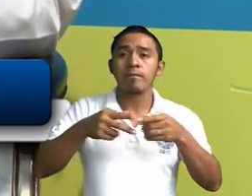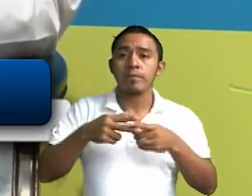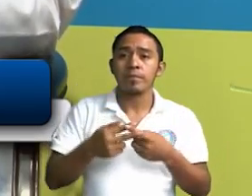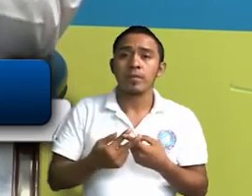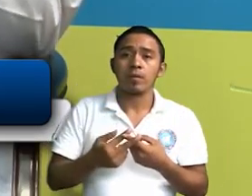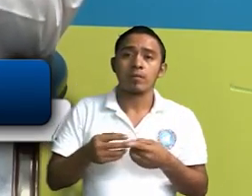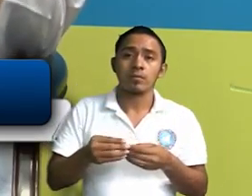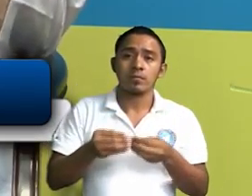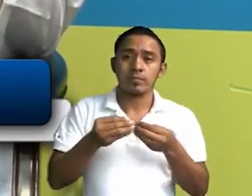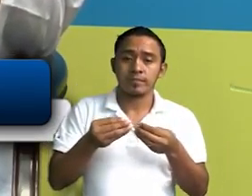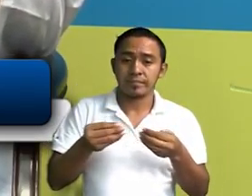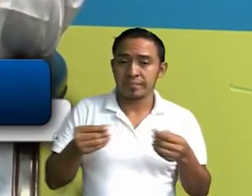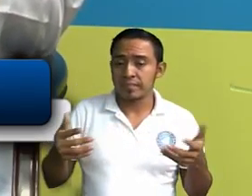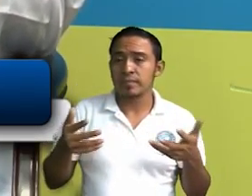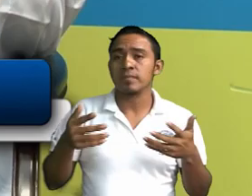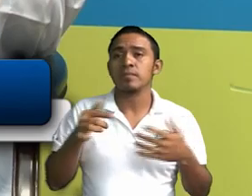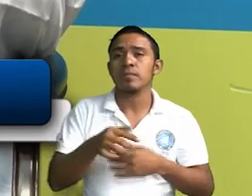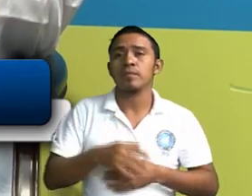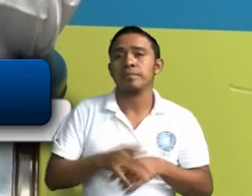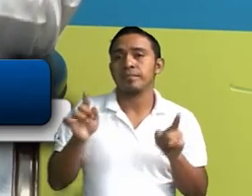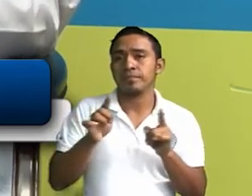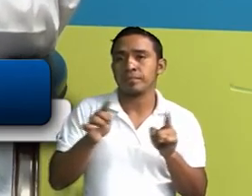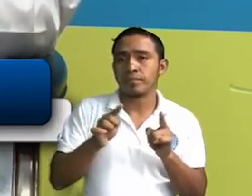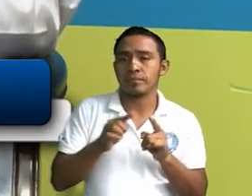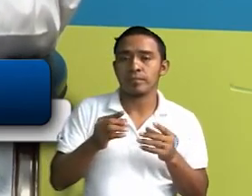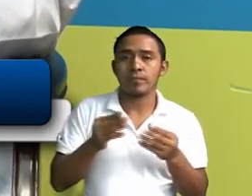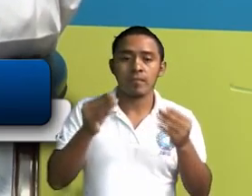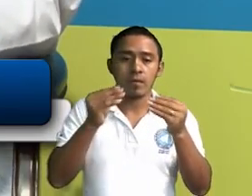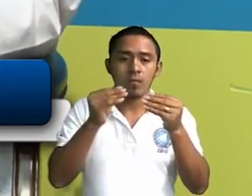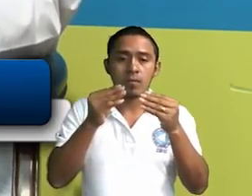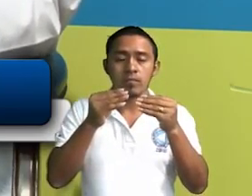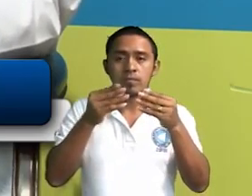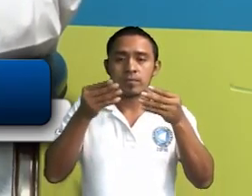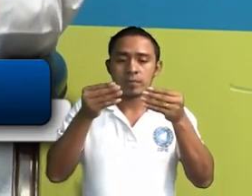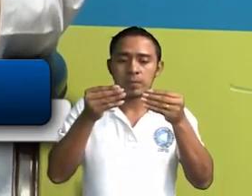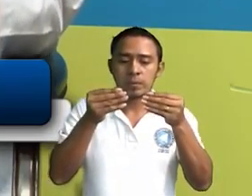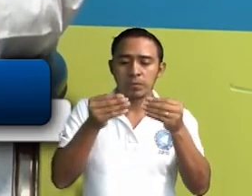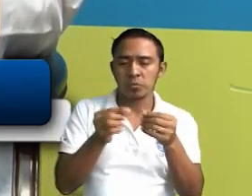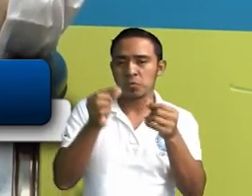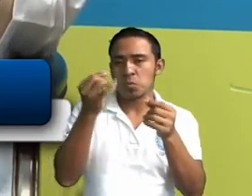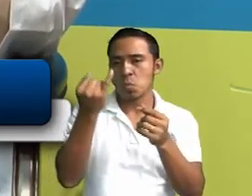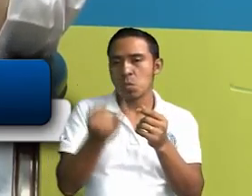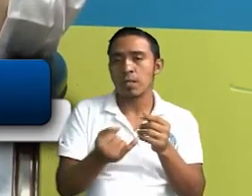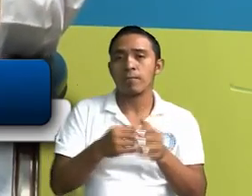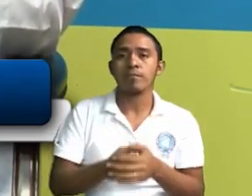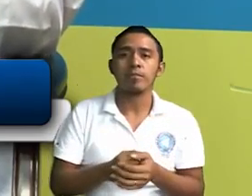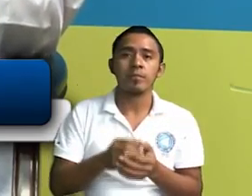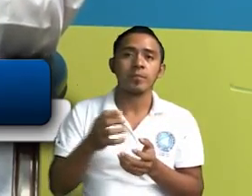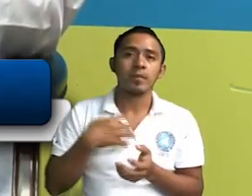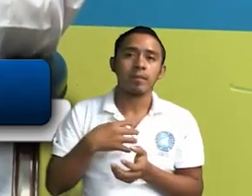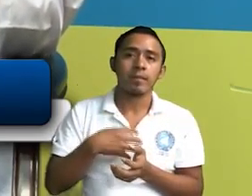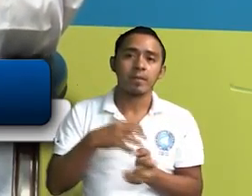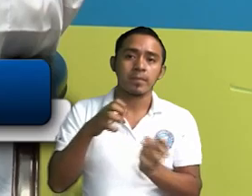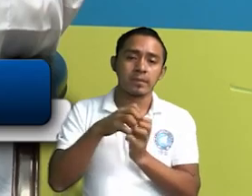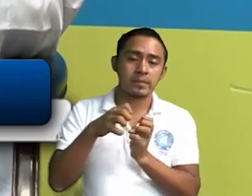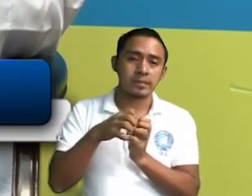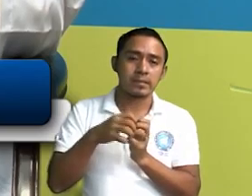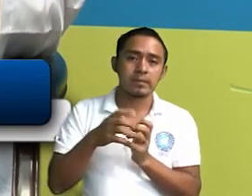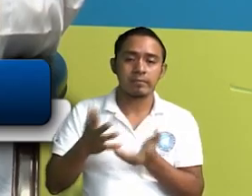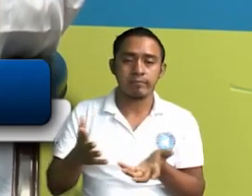periodo y una disminución en el grosor del tejido óseo que en este caso es la mandíbula al maxilar